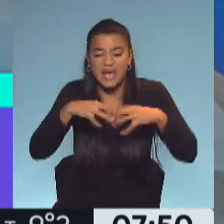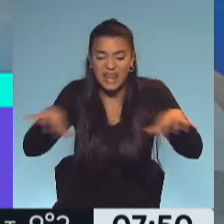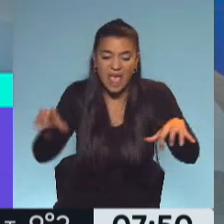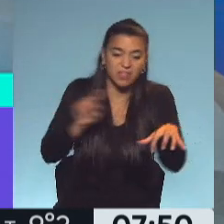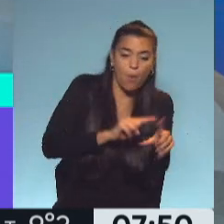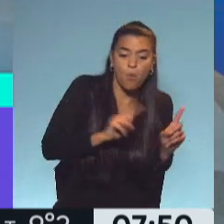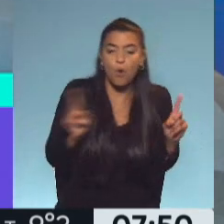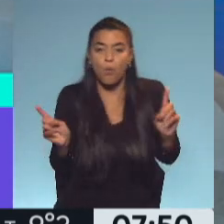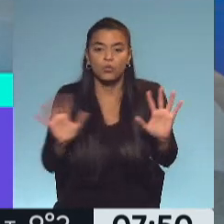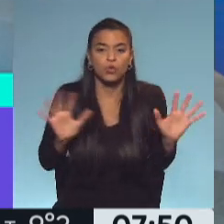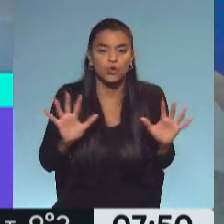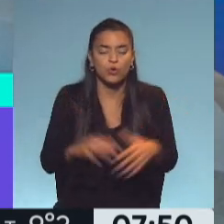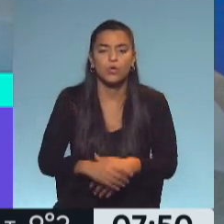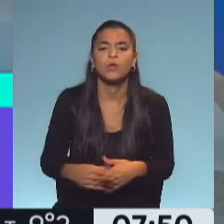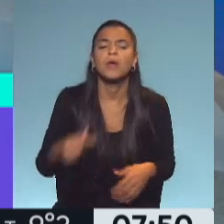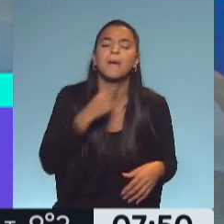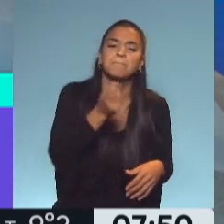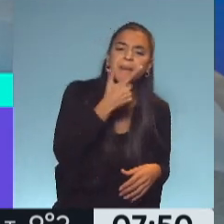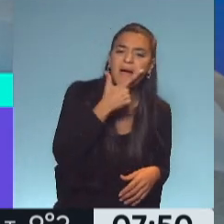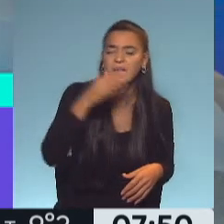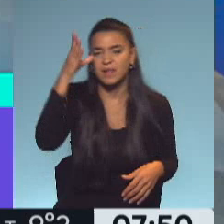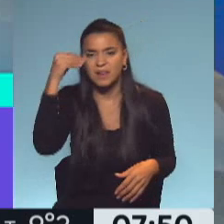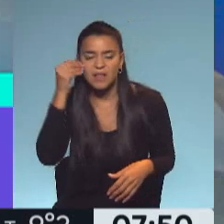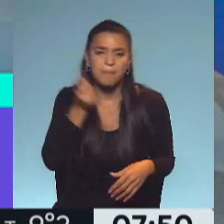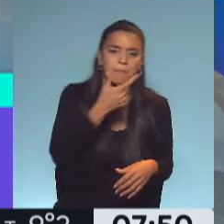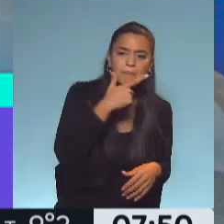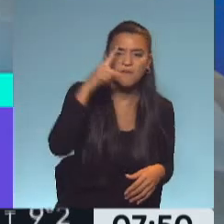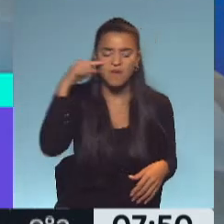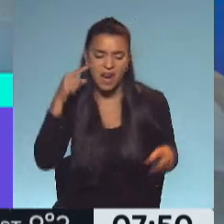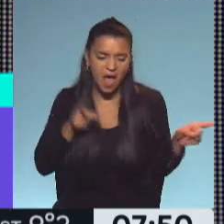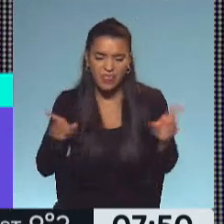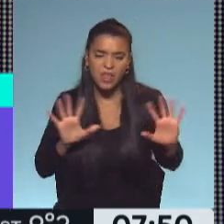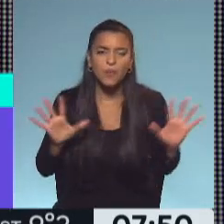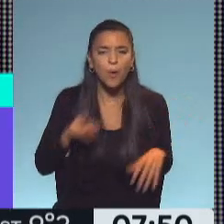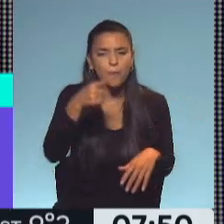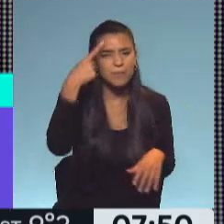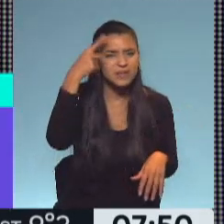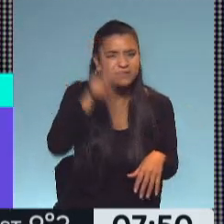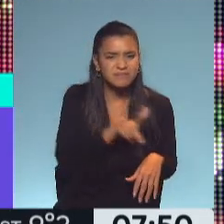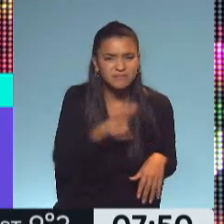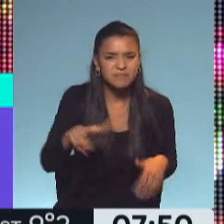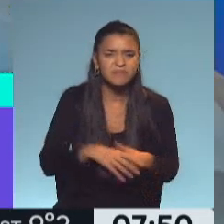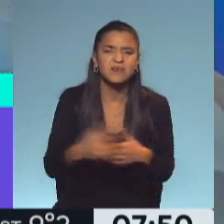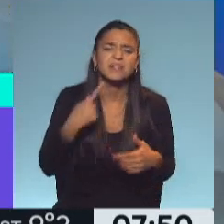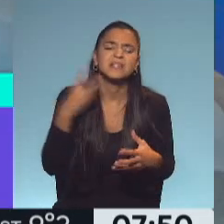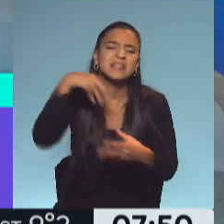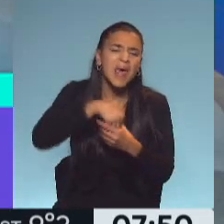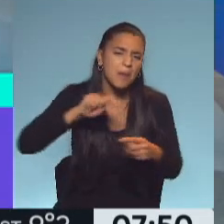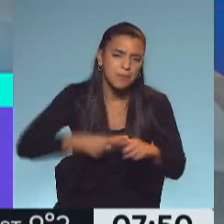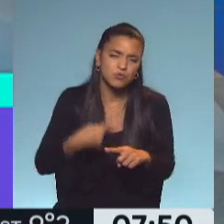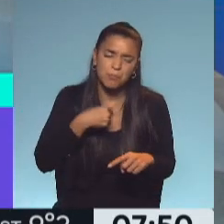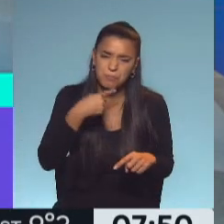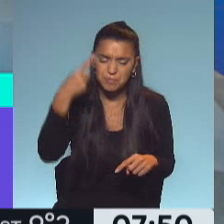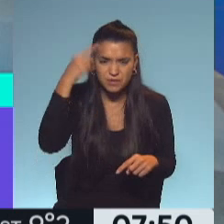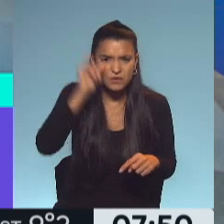salvo quiere entrar en la que grieta tengas entre algún Macri dato. y Cristina, entre Macri y Alberto ¿Vos crees que Fernández. realmente el Papa Francisco Yo está en la interna? totalmente No, yo creo que